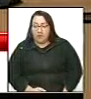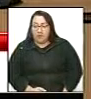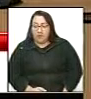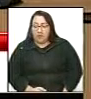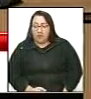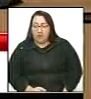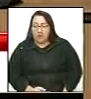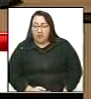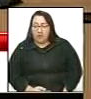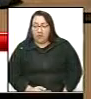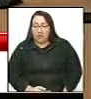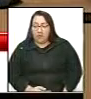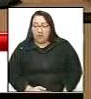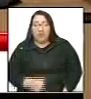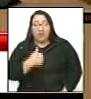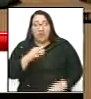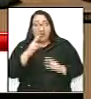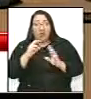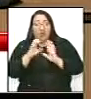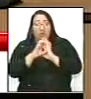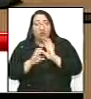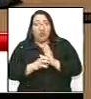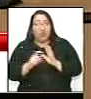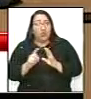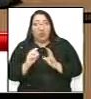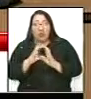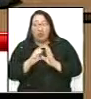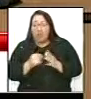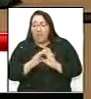se está infringiendo el Código Penal, más no la Constitución.